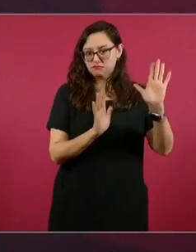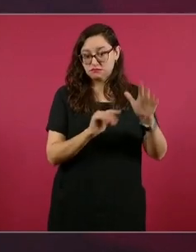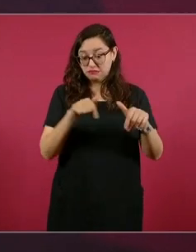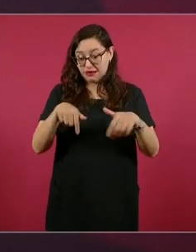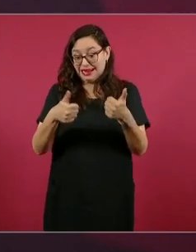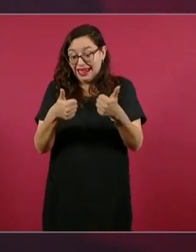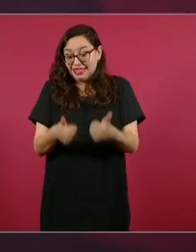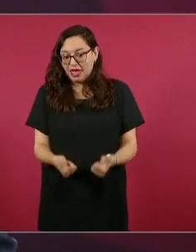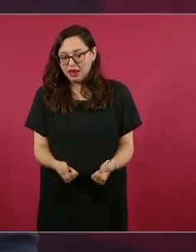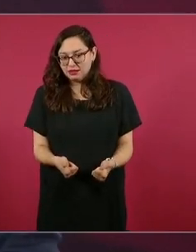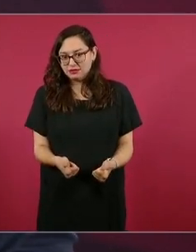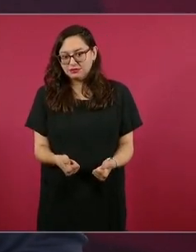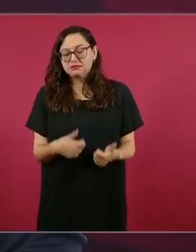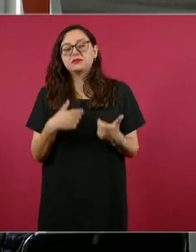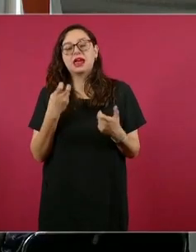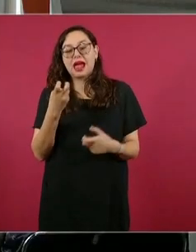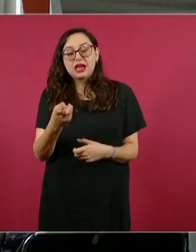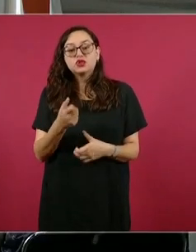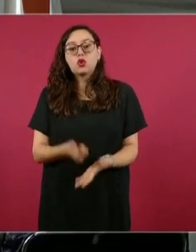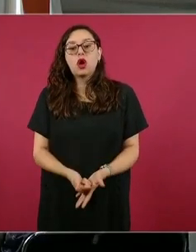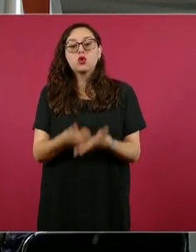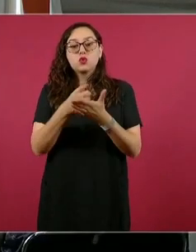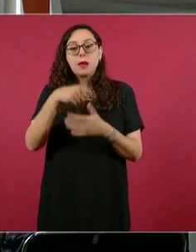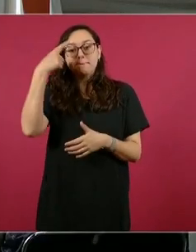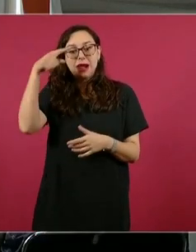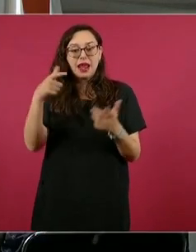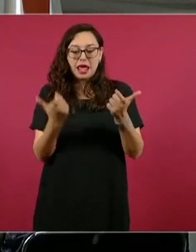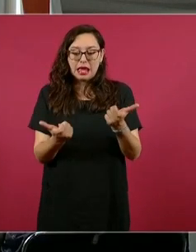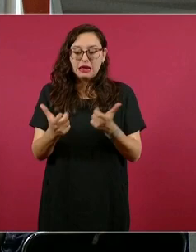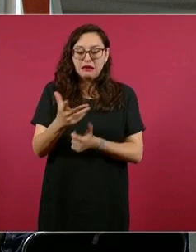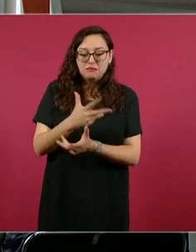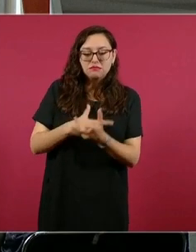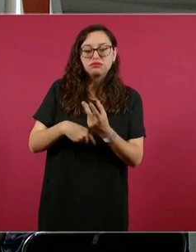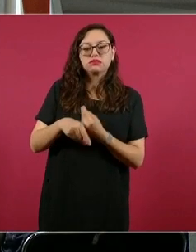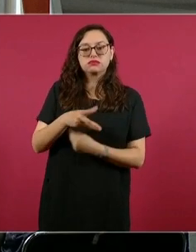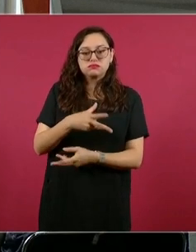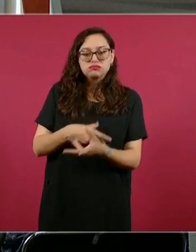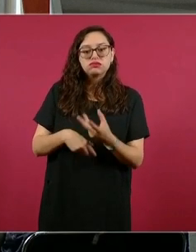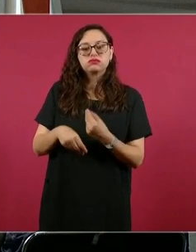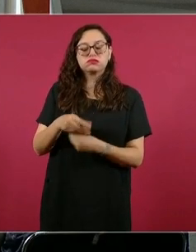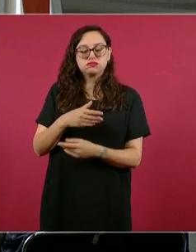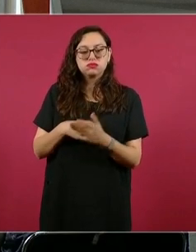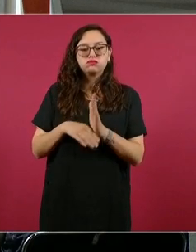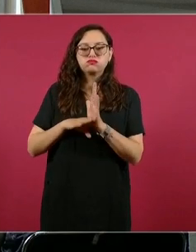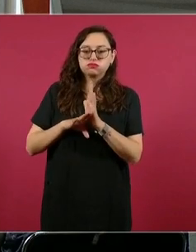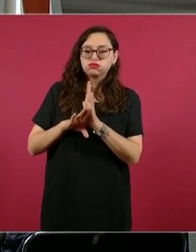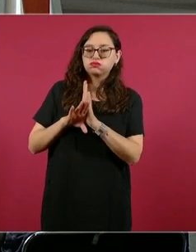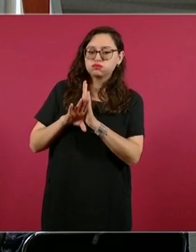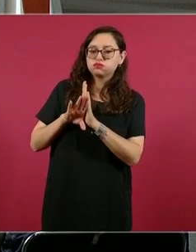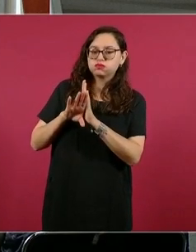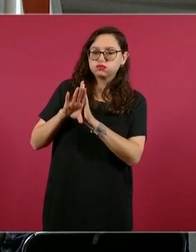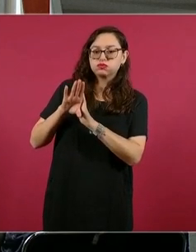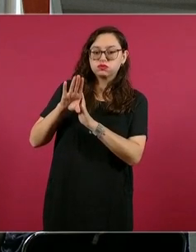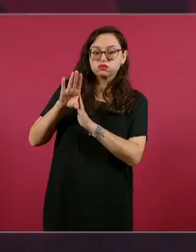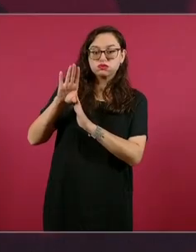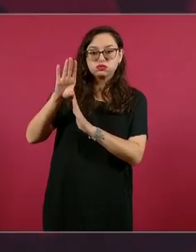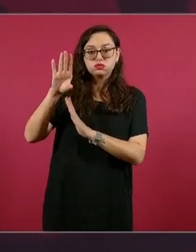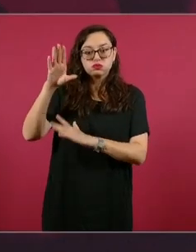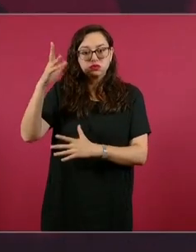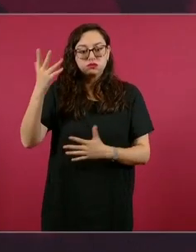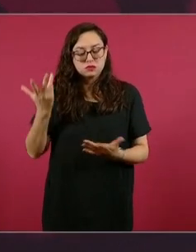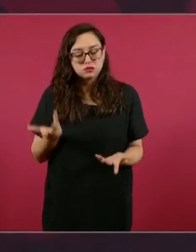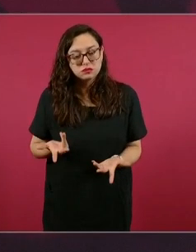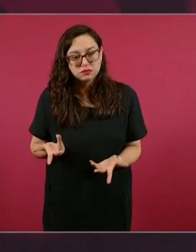que se mantuviese estabilidad económica, financiera.